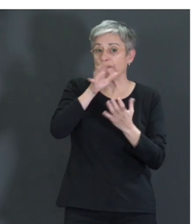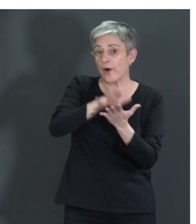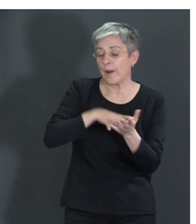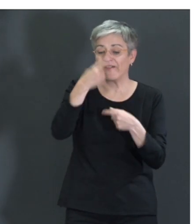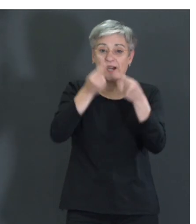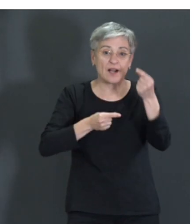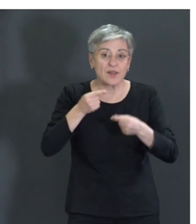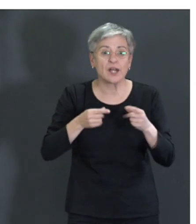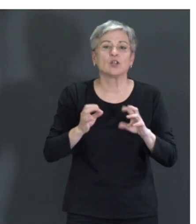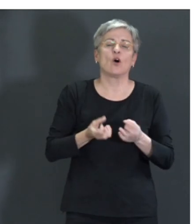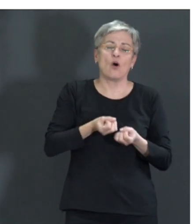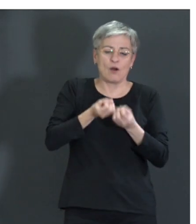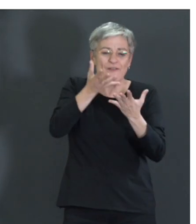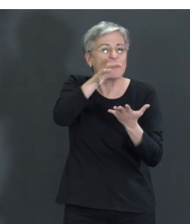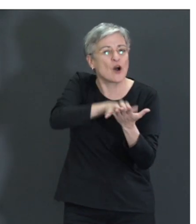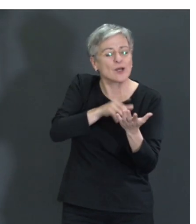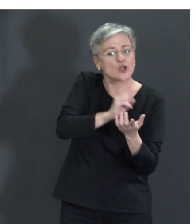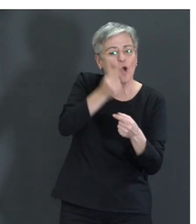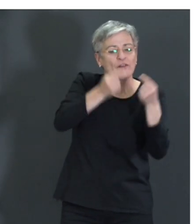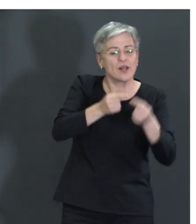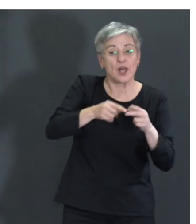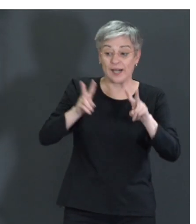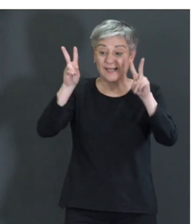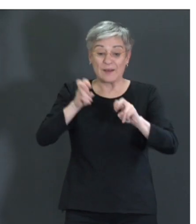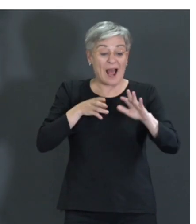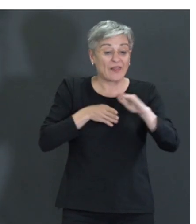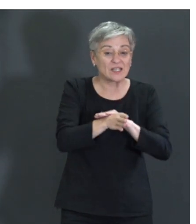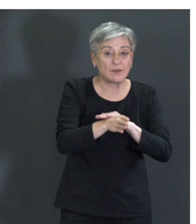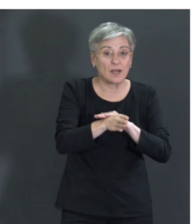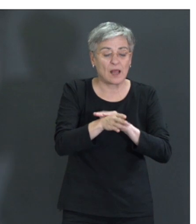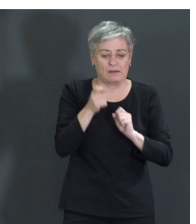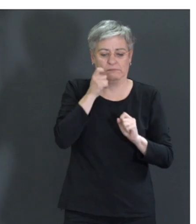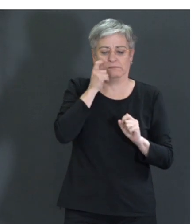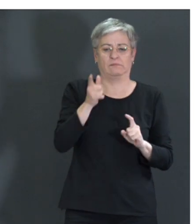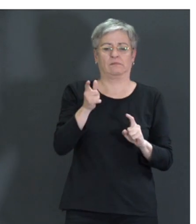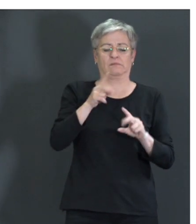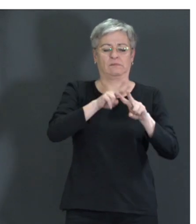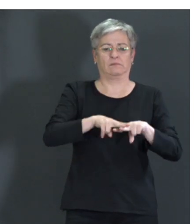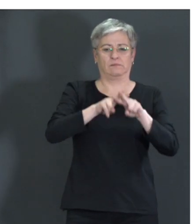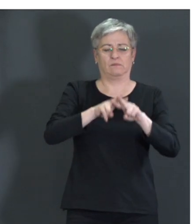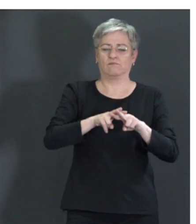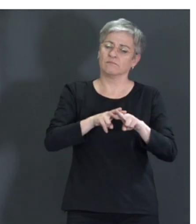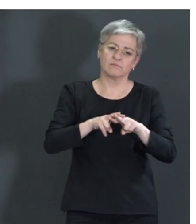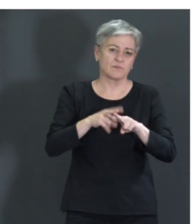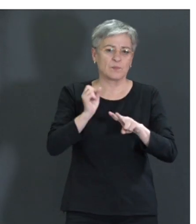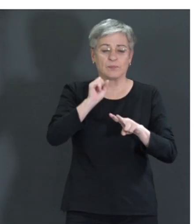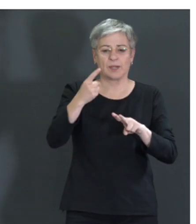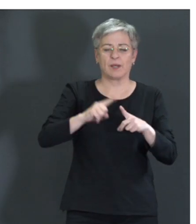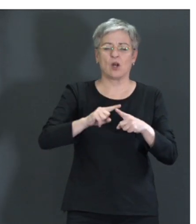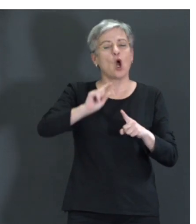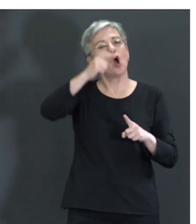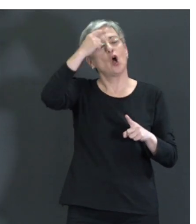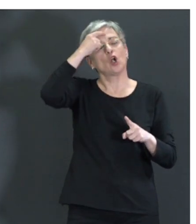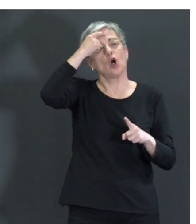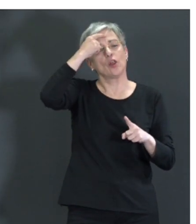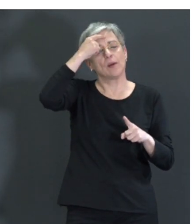verificación de informes no financieros, cuando llego a la parte de accesibilidad me doy cuenta de que, en primer lugar, se tiene un concepto erróneo